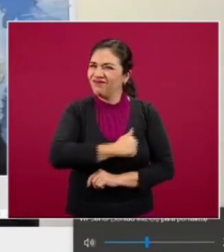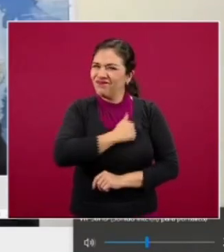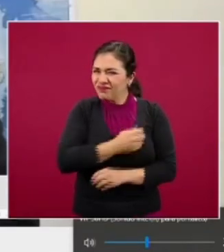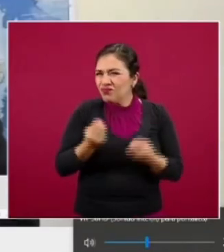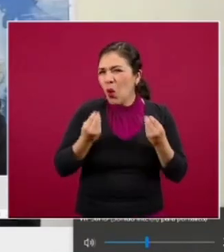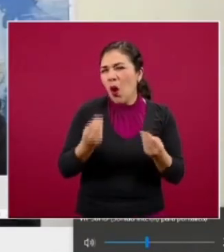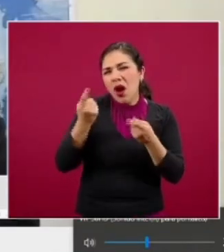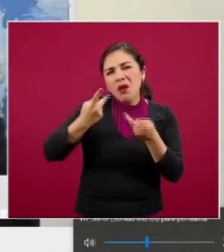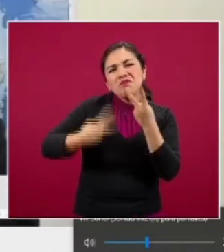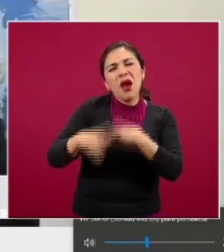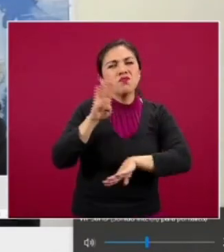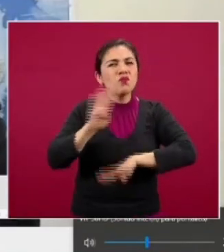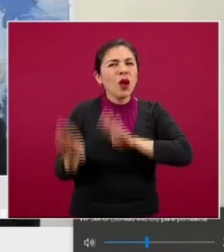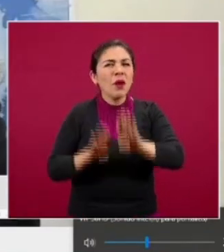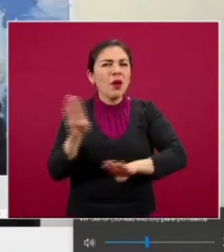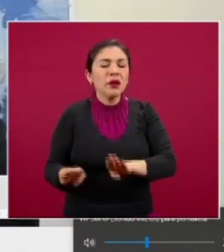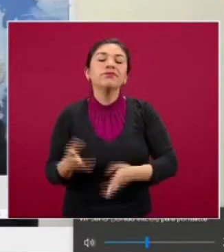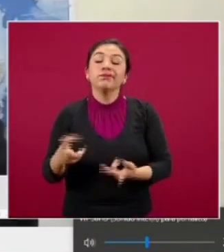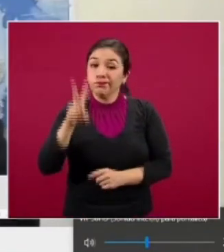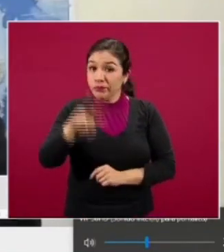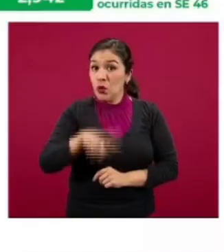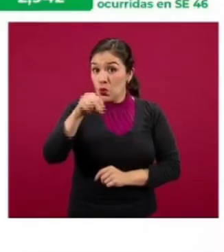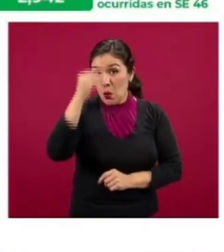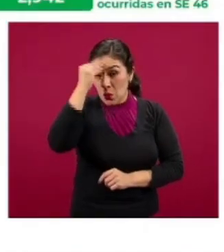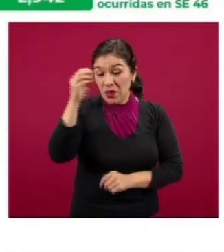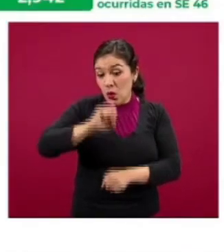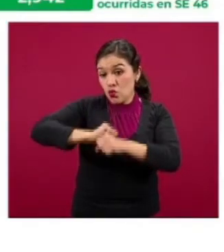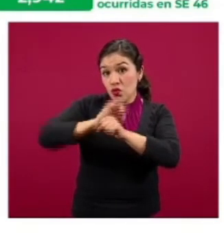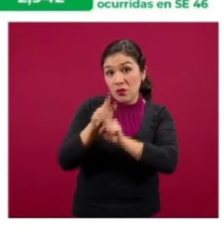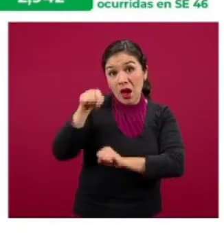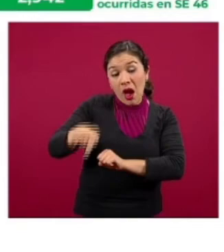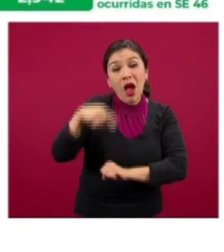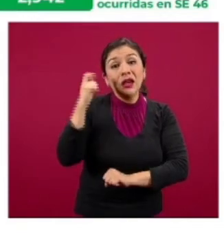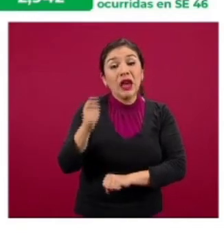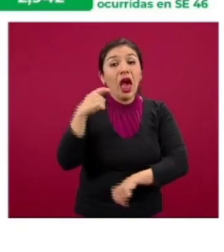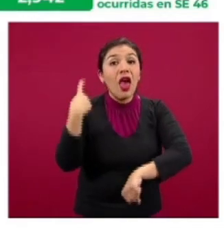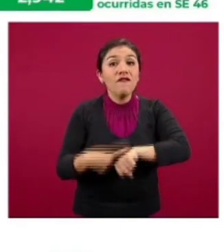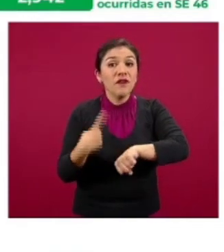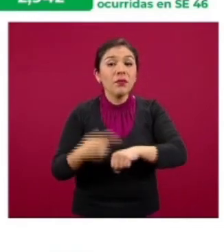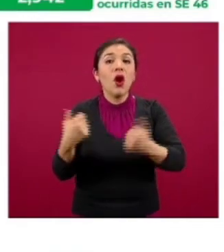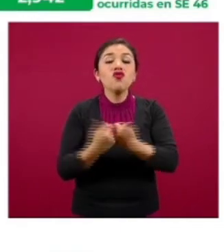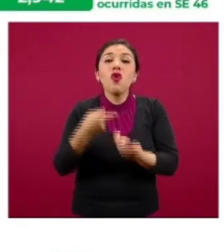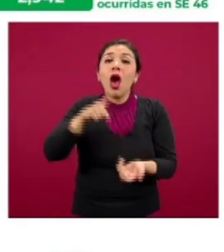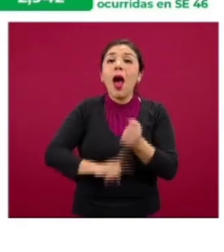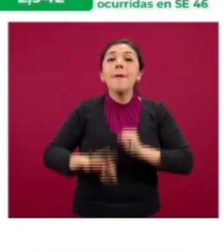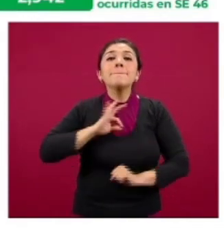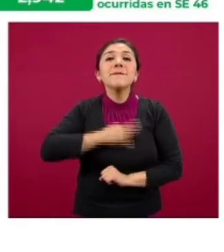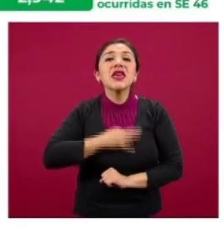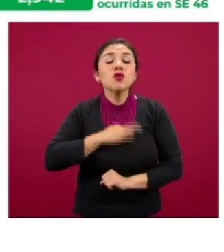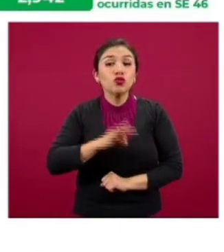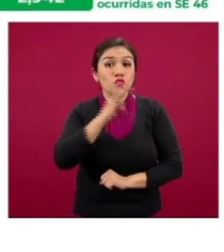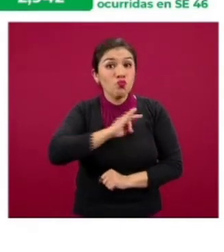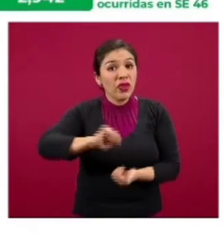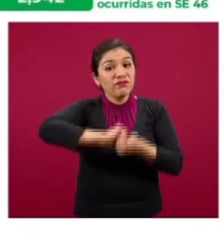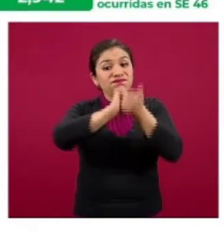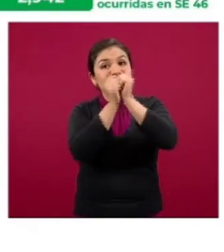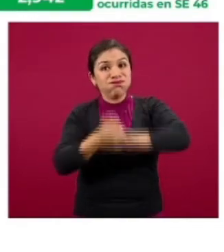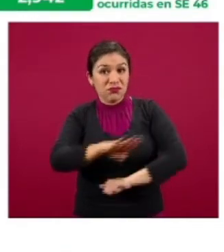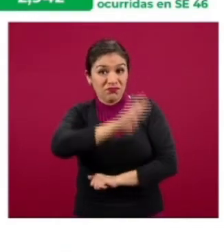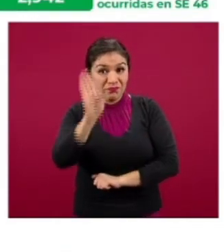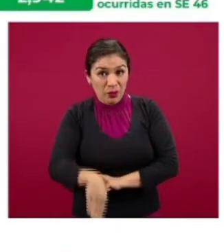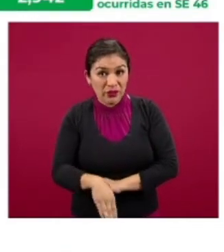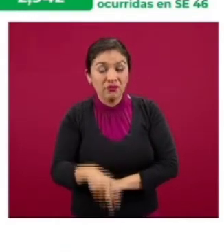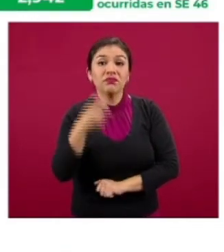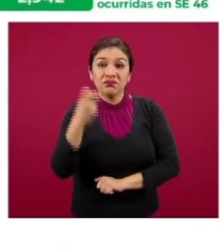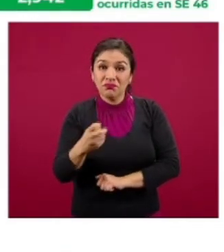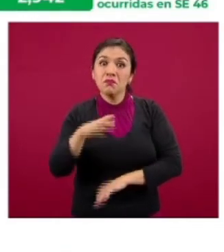defunciones que esta enfermedad causa. No olvidar que COVID-19 es una enfermedad causada por un virus con potencial letal. Es un